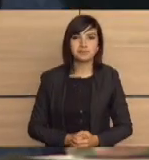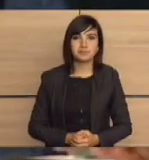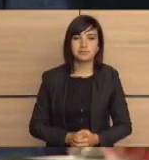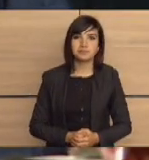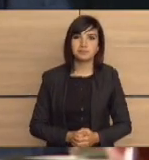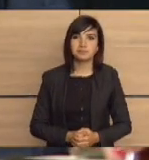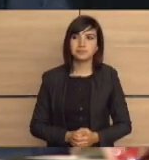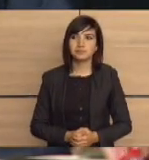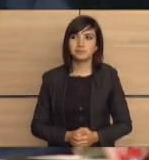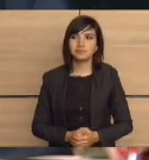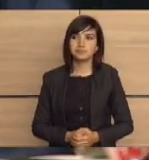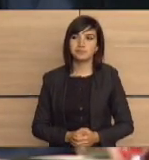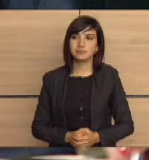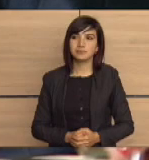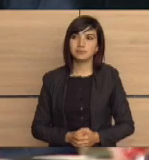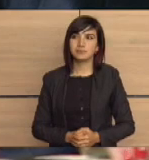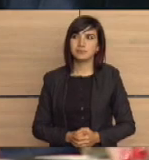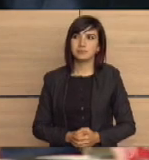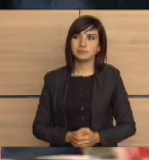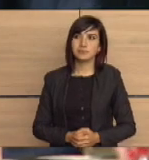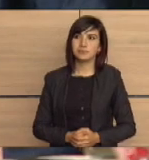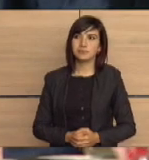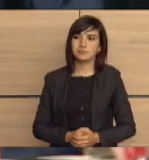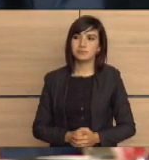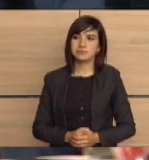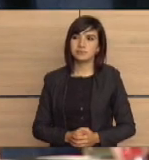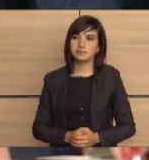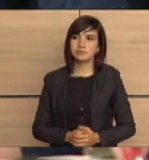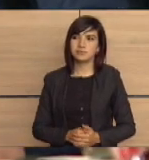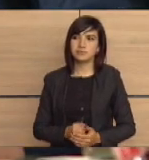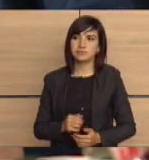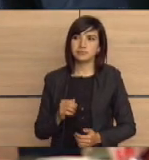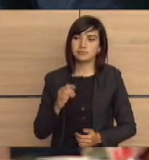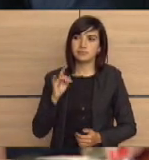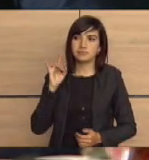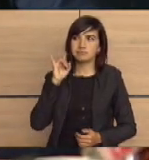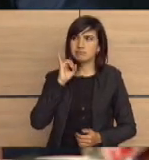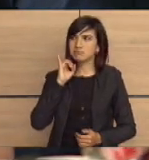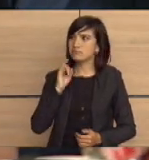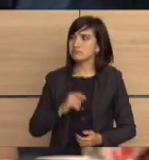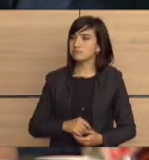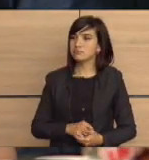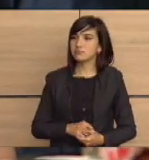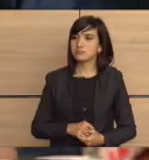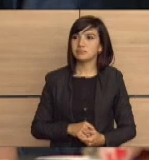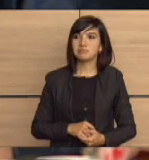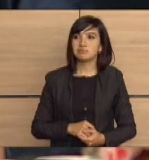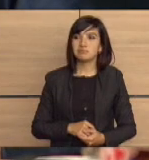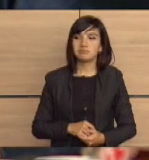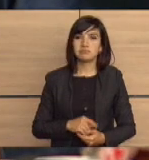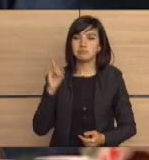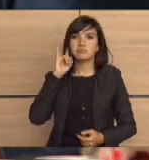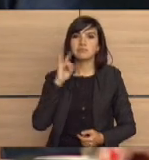Navasti, Jitka Pamiyang, Natsankachmanguza, Changshuay, Chentran,